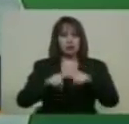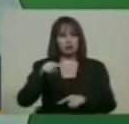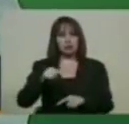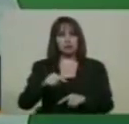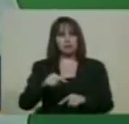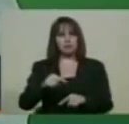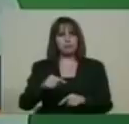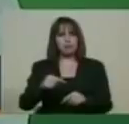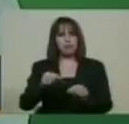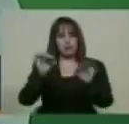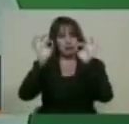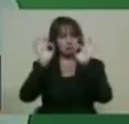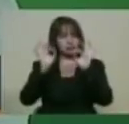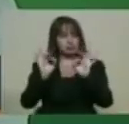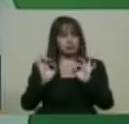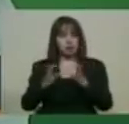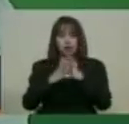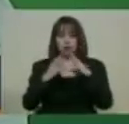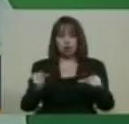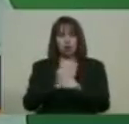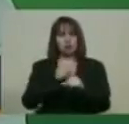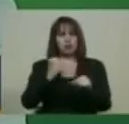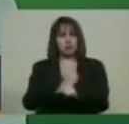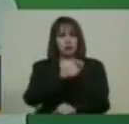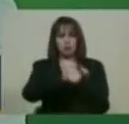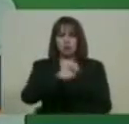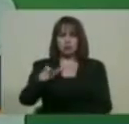al detalle de nuestros trabajadores civiles,